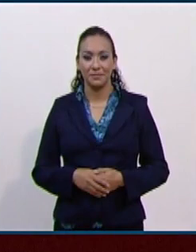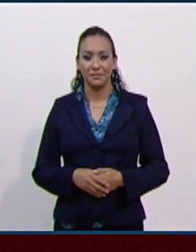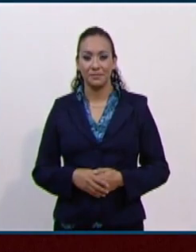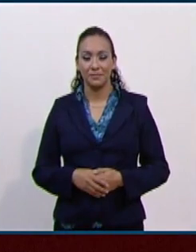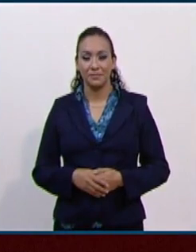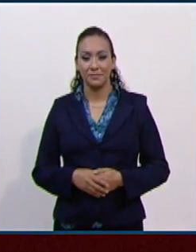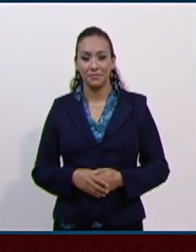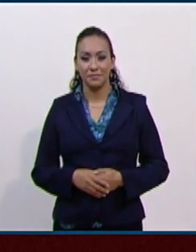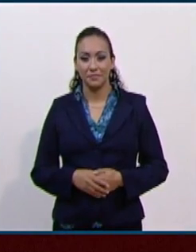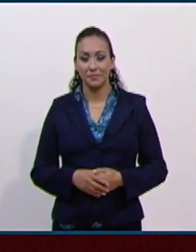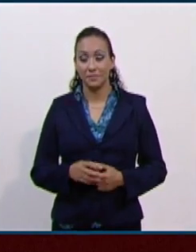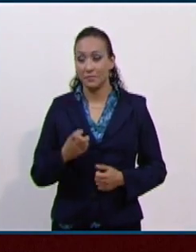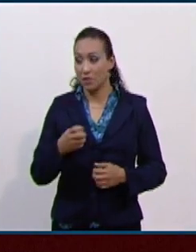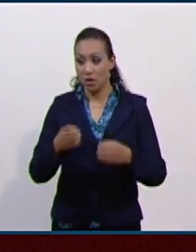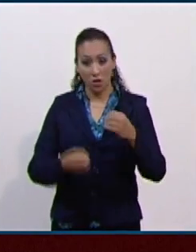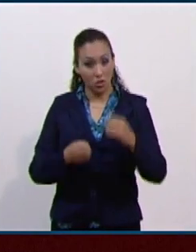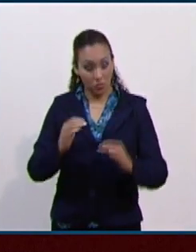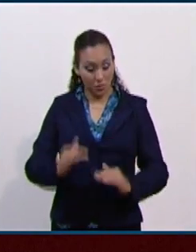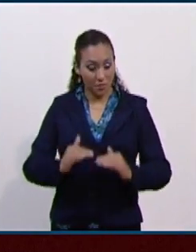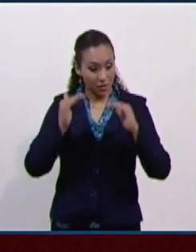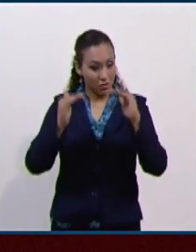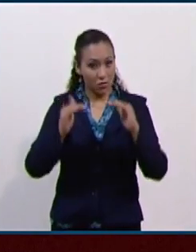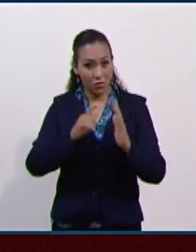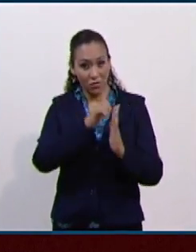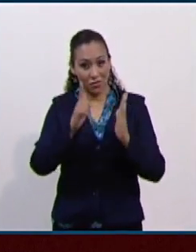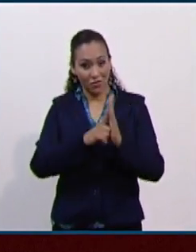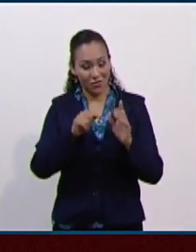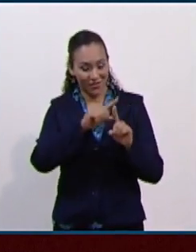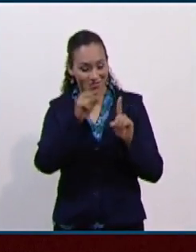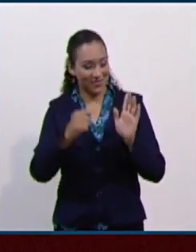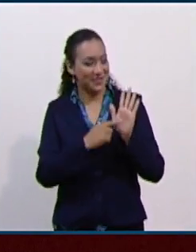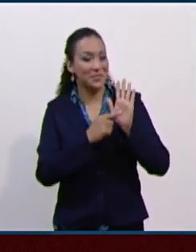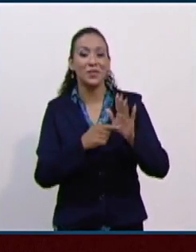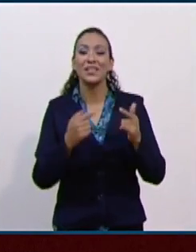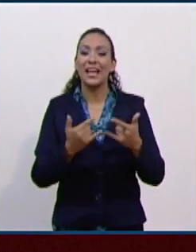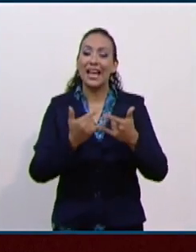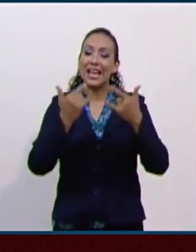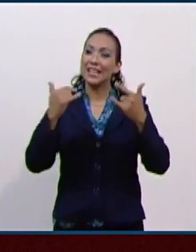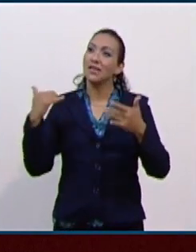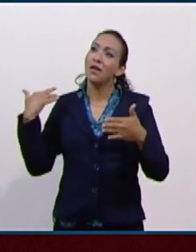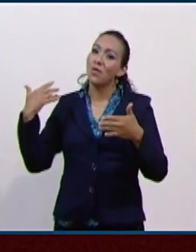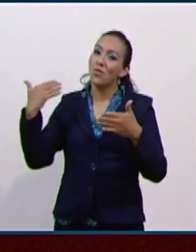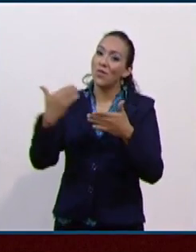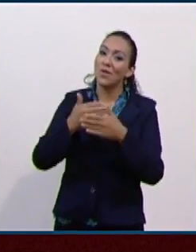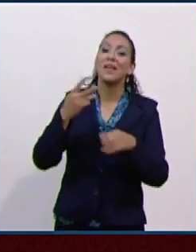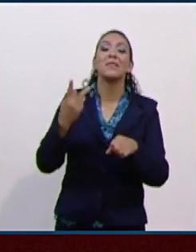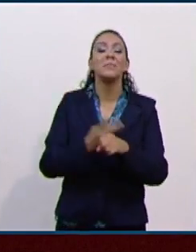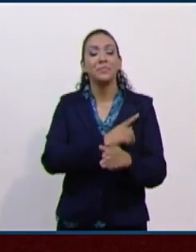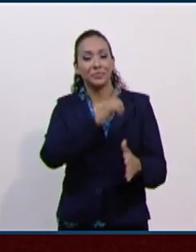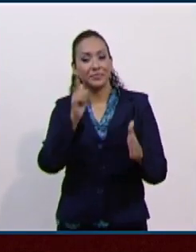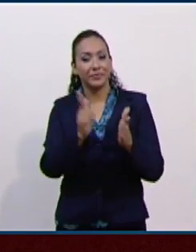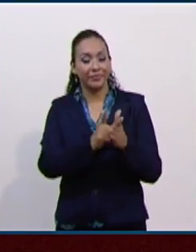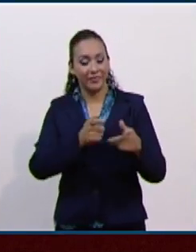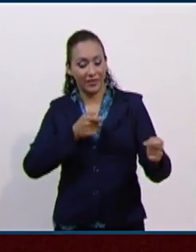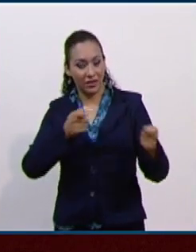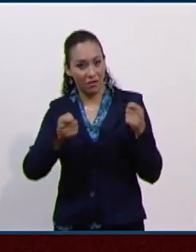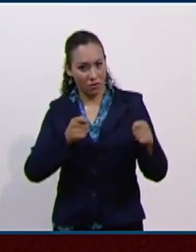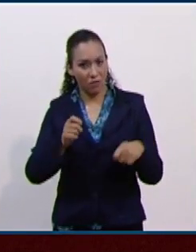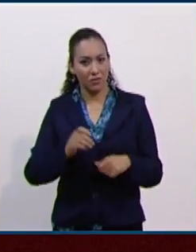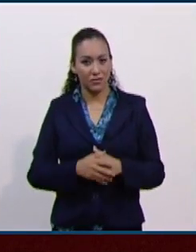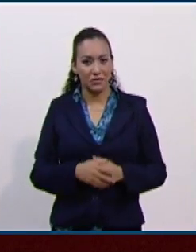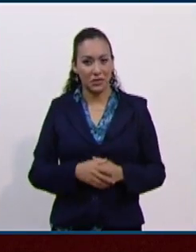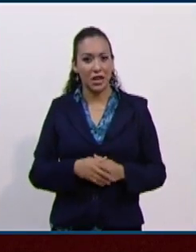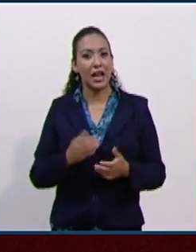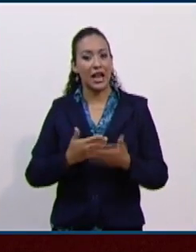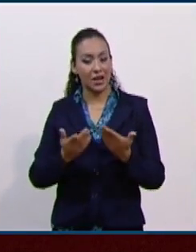Así, la Suprema Corte ha sido vista en algunos periodos de su historia como un ente legitimador de prácticas autoritarias y en otros